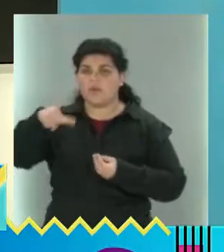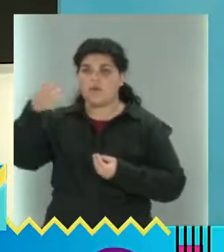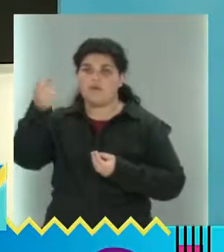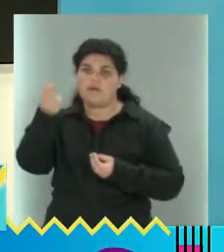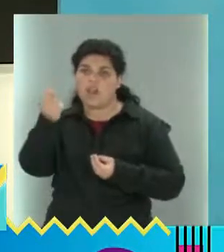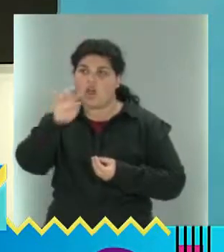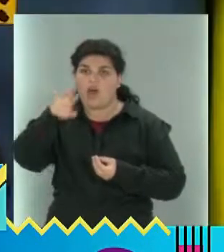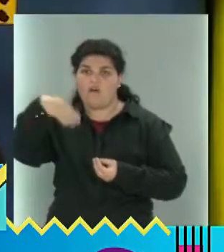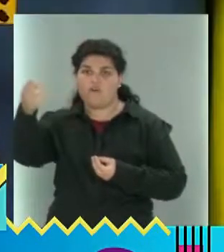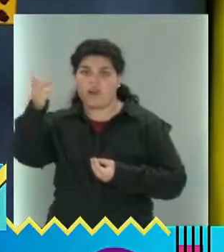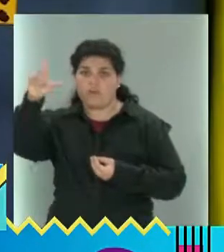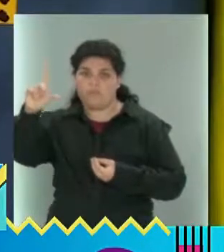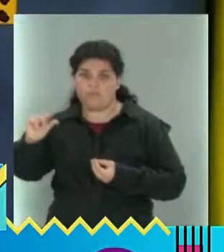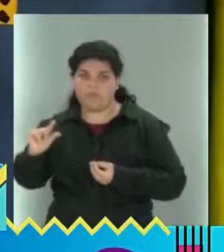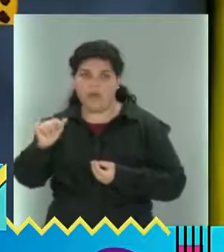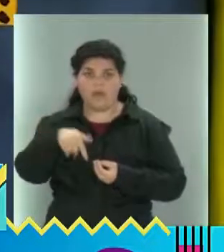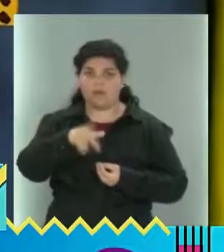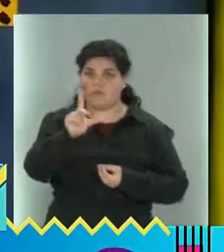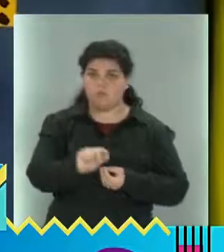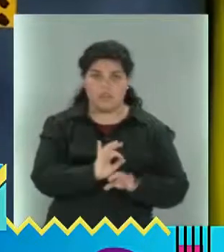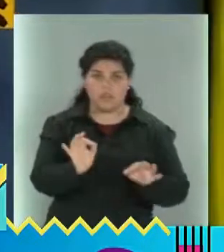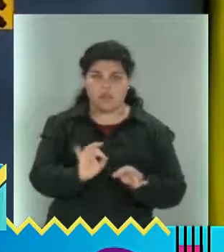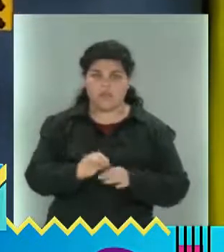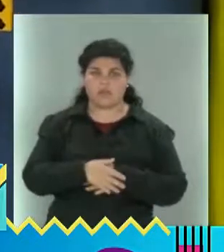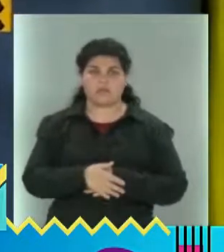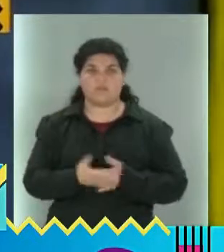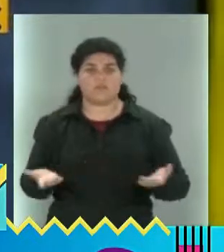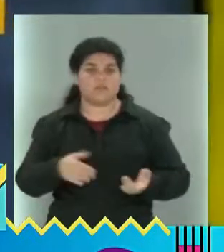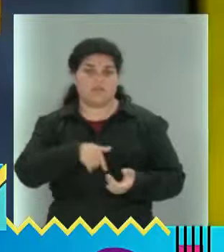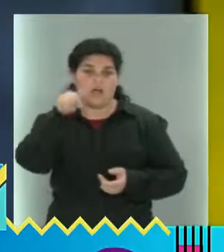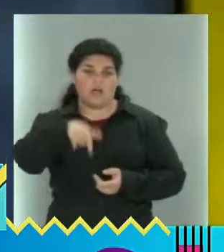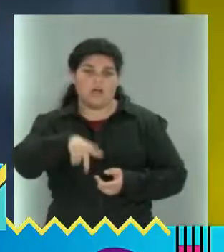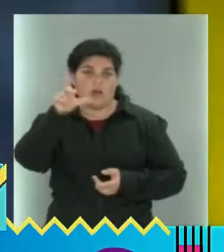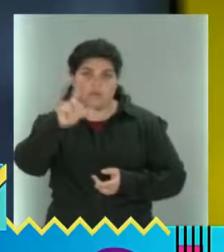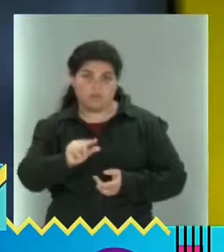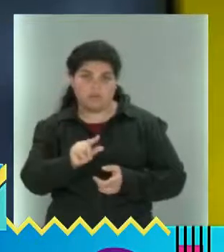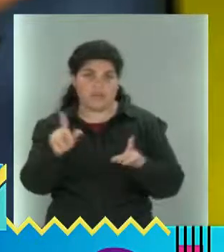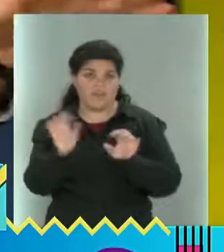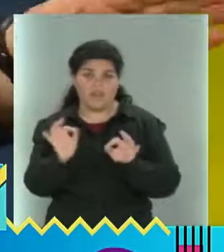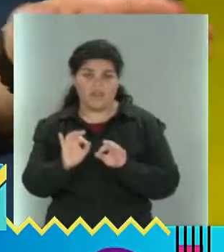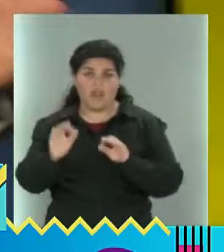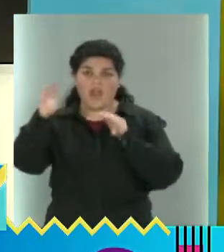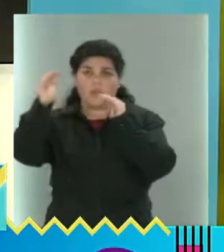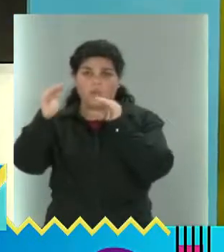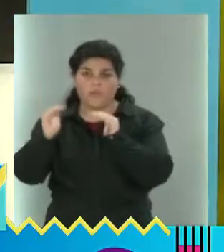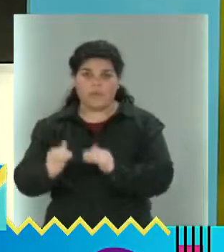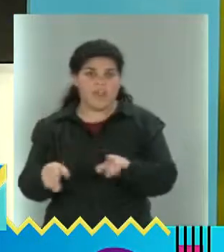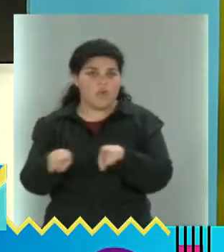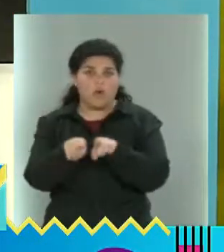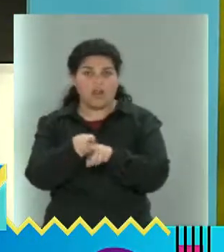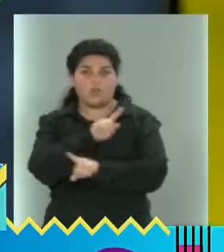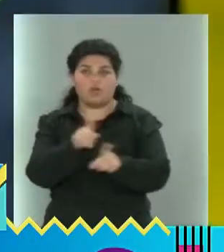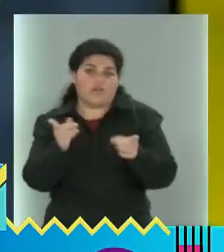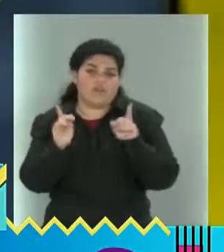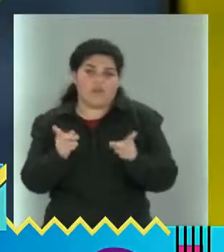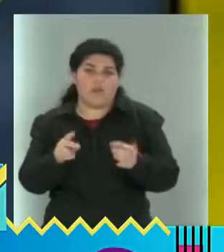eso? A ver, cuando se baja y no se sincera, digamos, esto acá... Digo, eso no acá se traduce después. No. Bueno, acá entramos en la discusión de